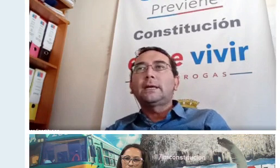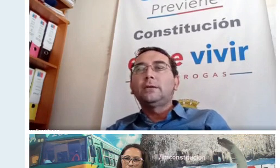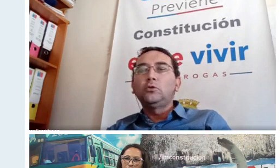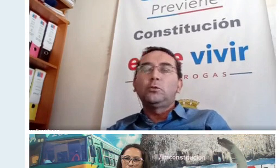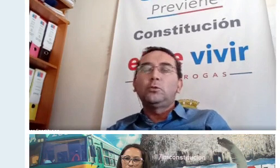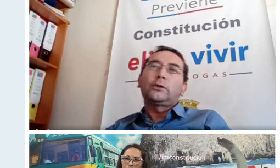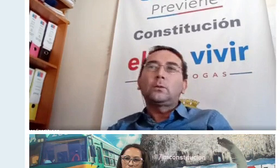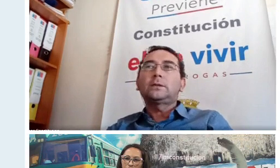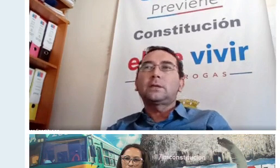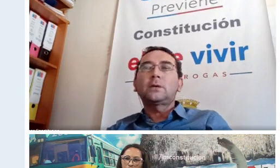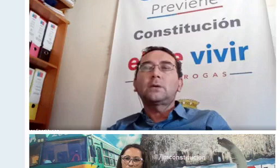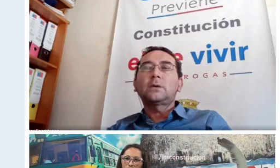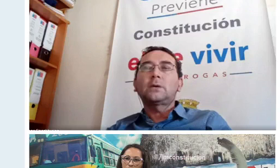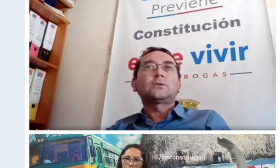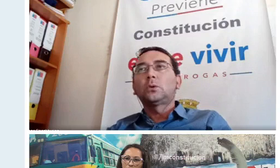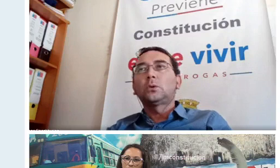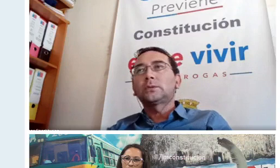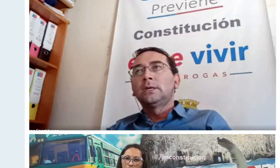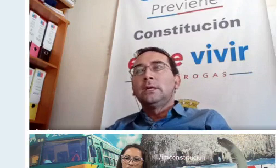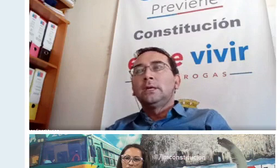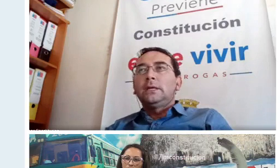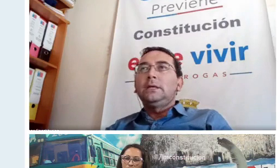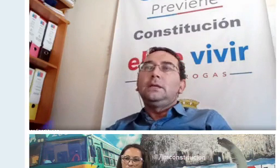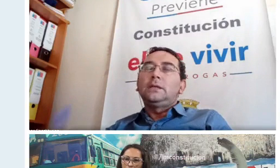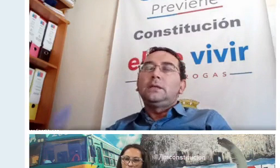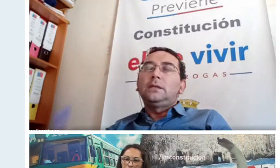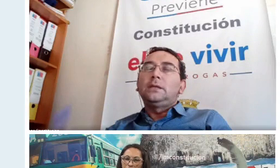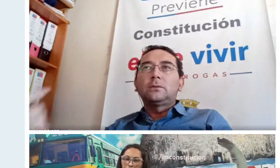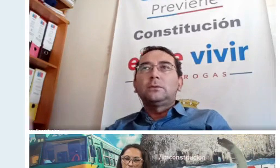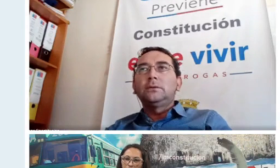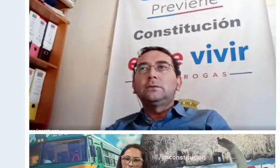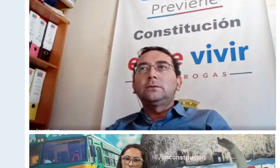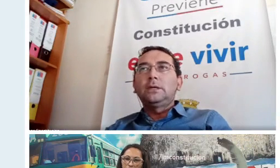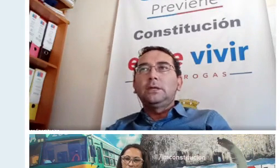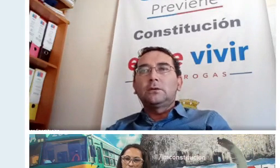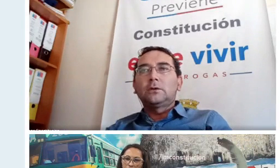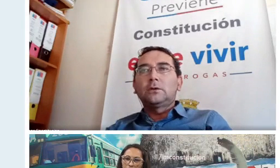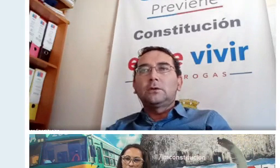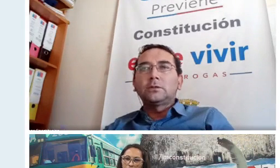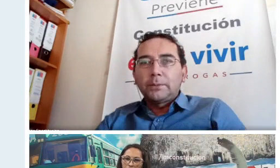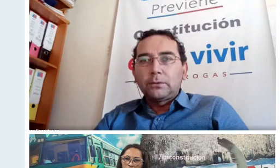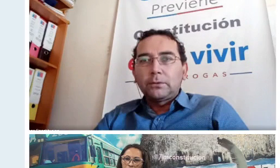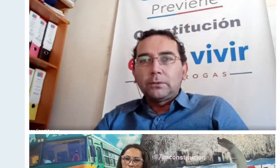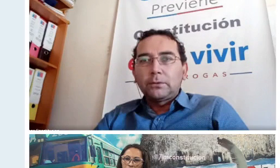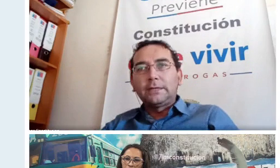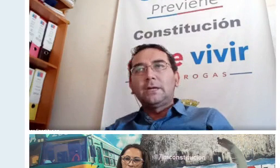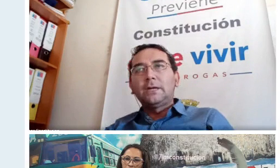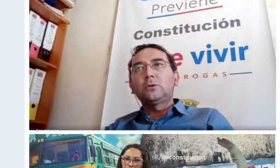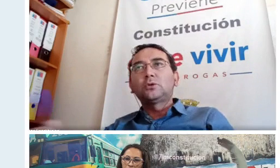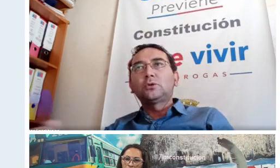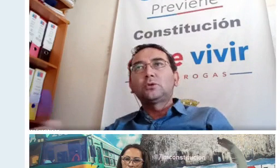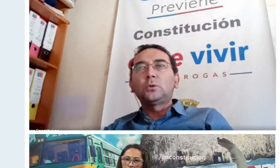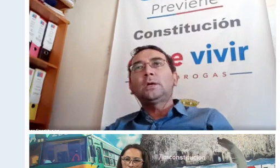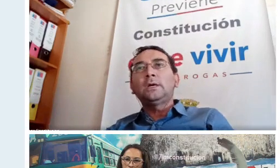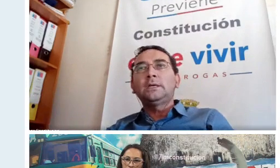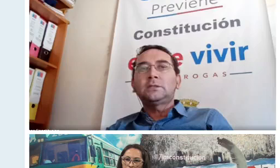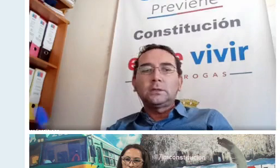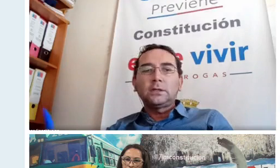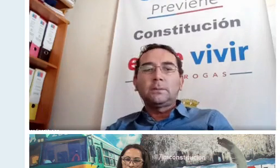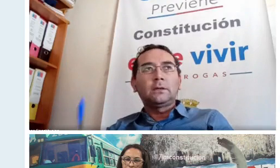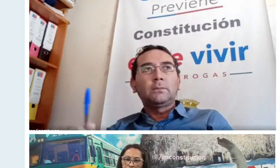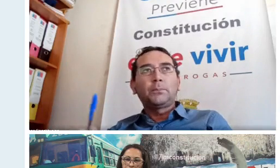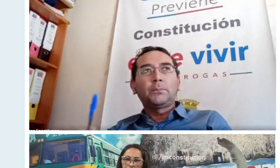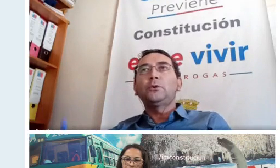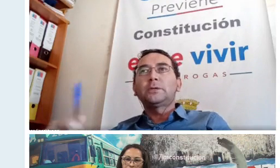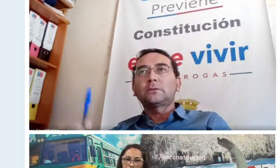llegar el número de la encuesta que contestó tal cosa. Y también, como digo, como siempre hemos dicho, el tema del consumo de droga es un